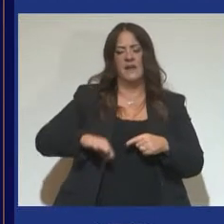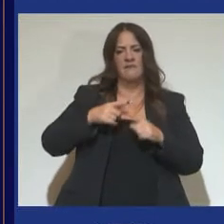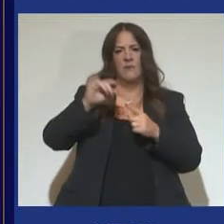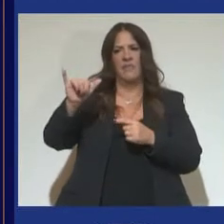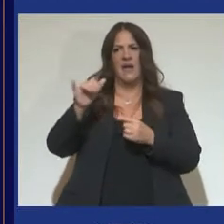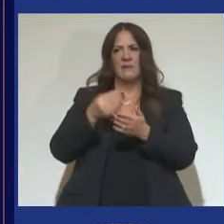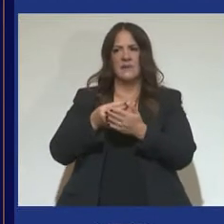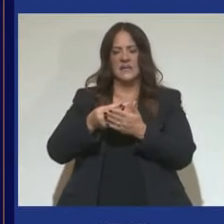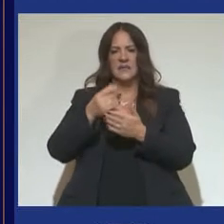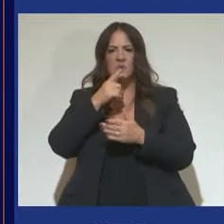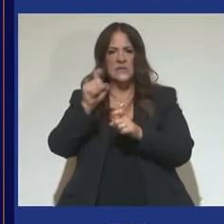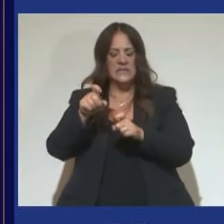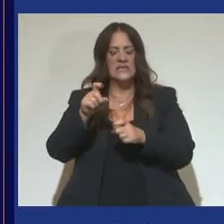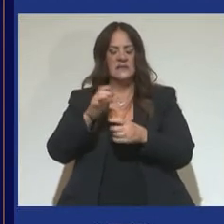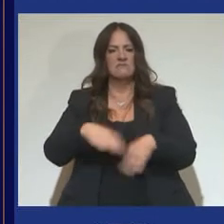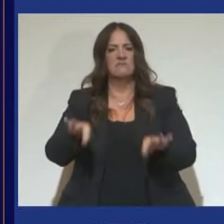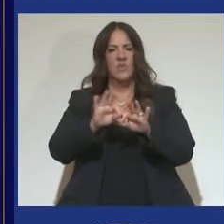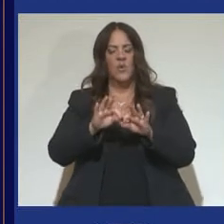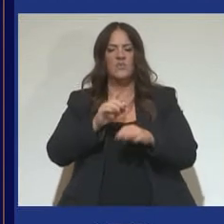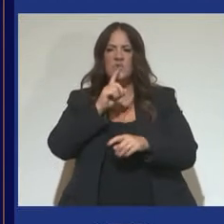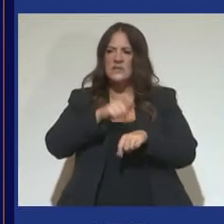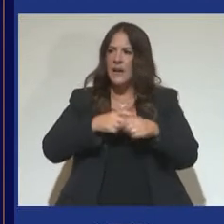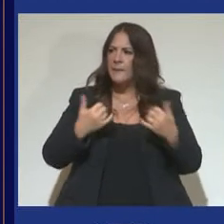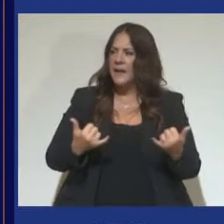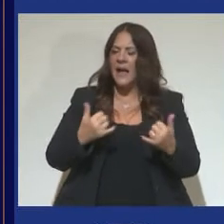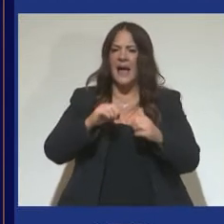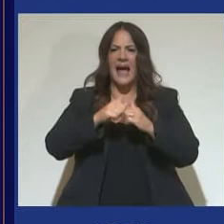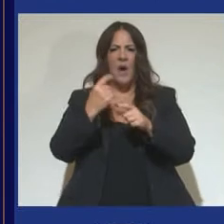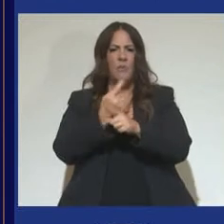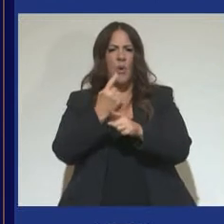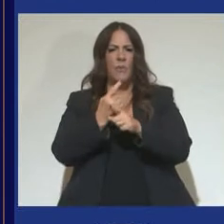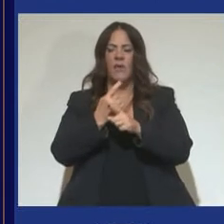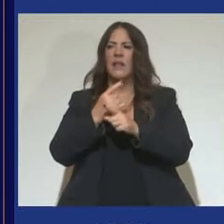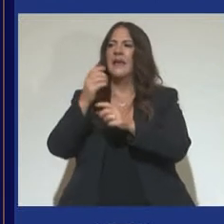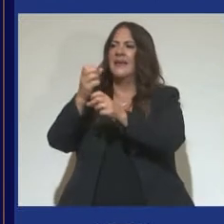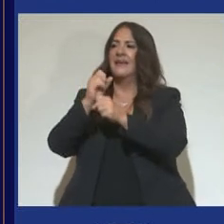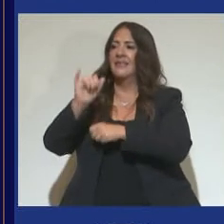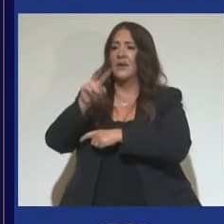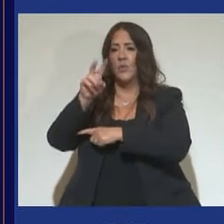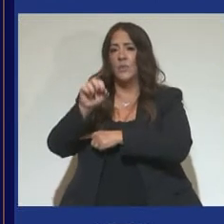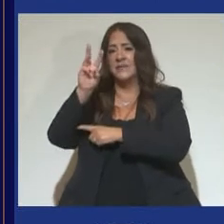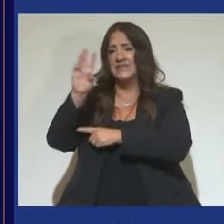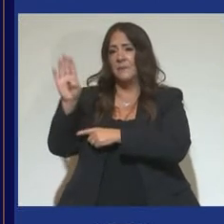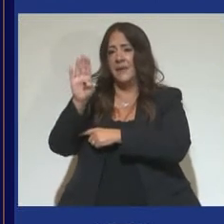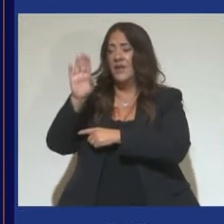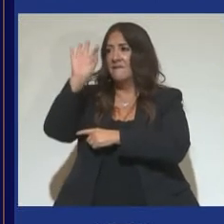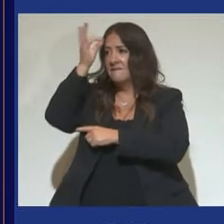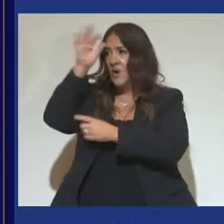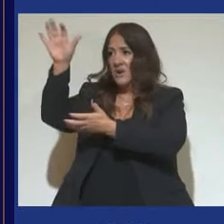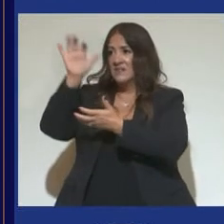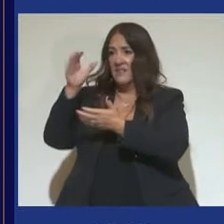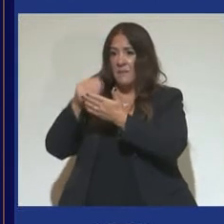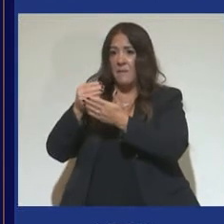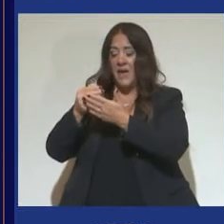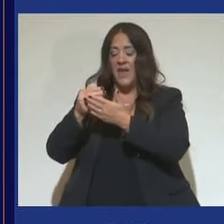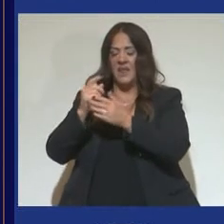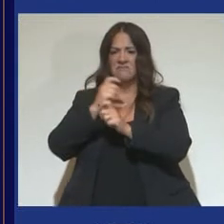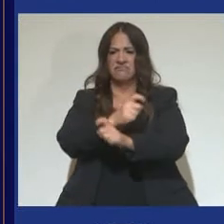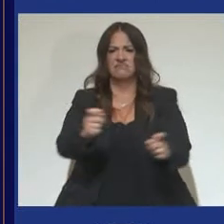queremos que ese dinero esté allí disponible para ellos y saber cómo distribuirlo de manera apropiada